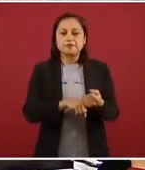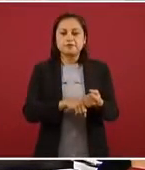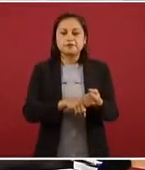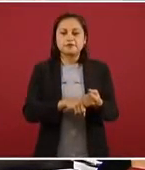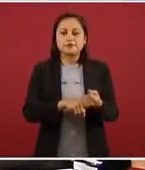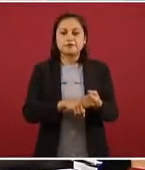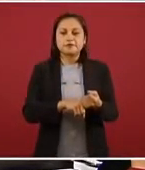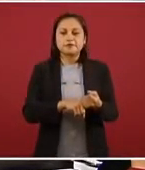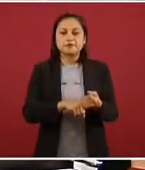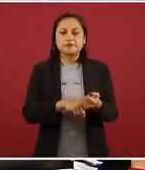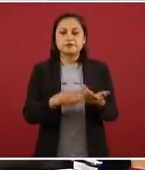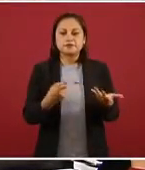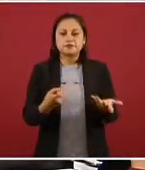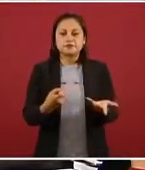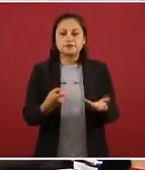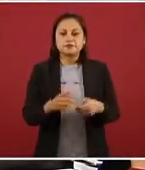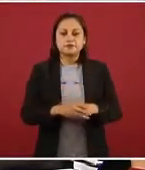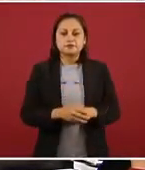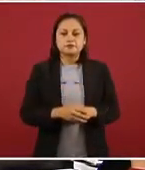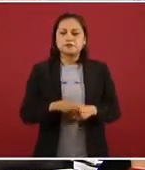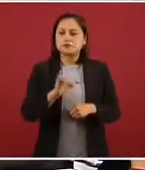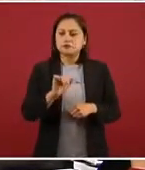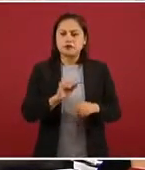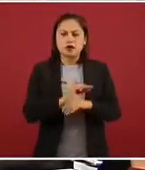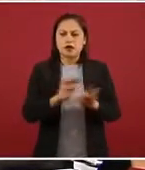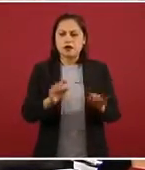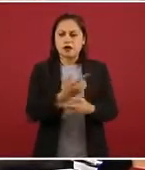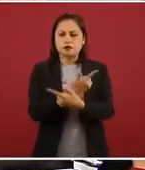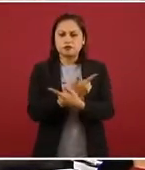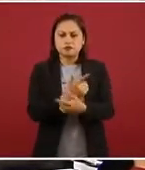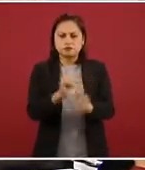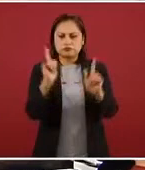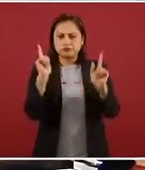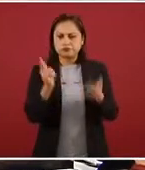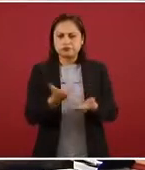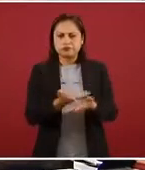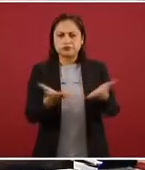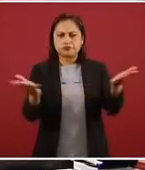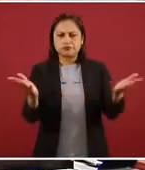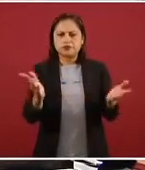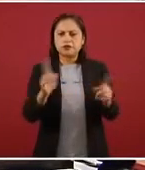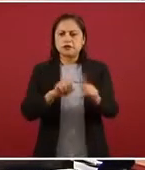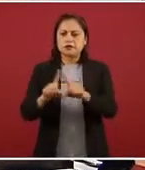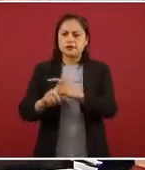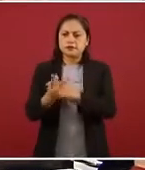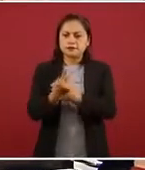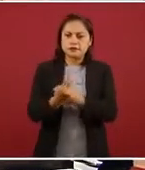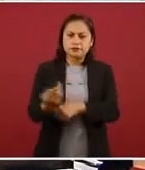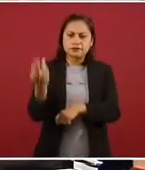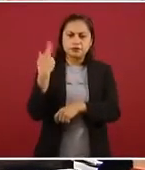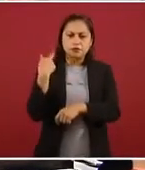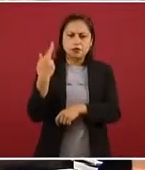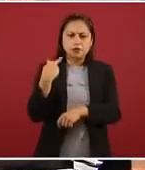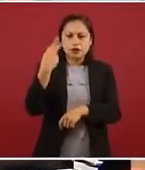que siempre van a tener libertad los medios, los